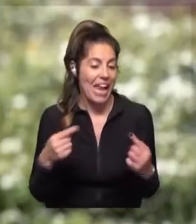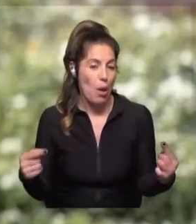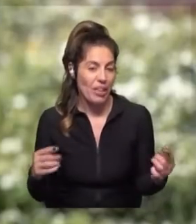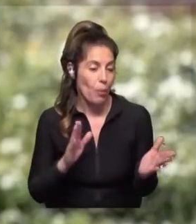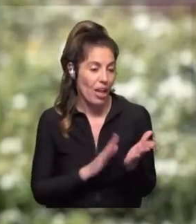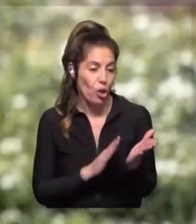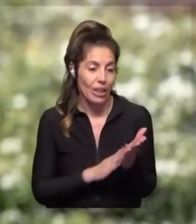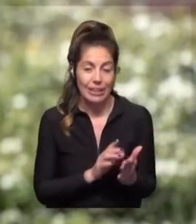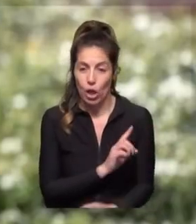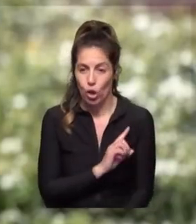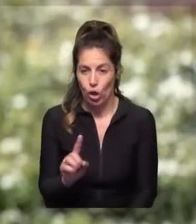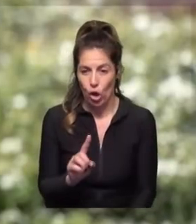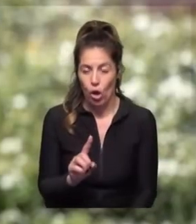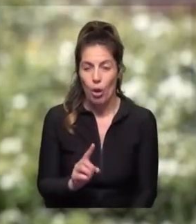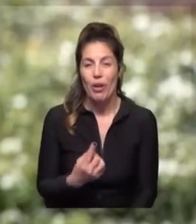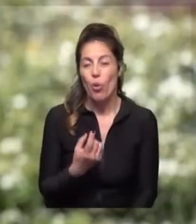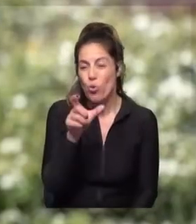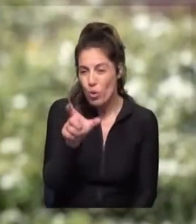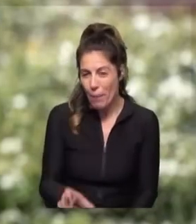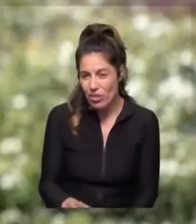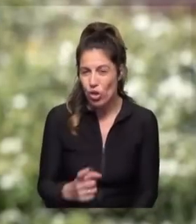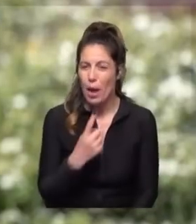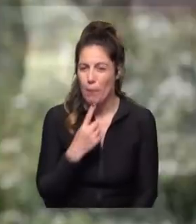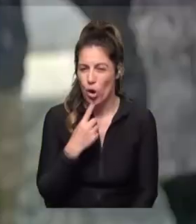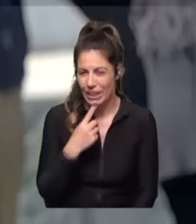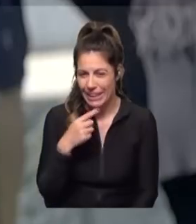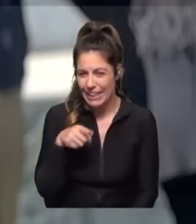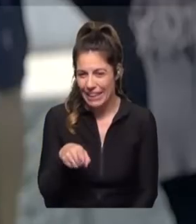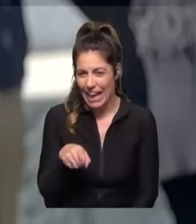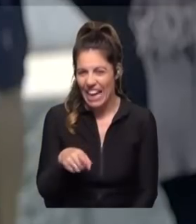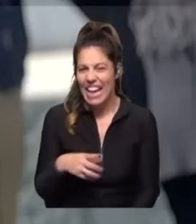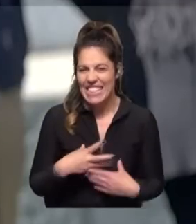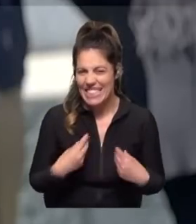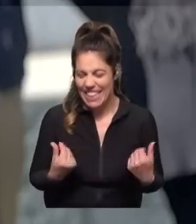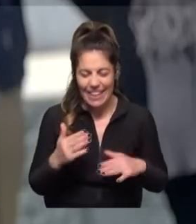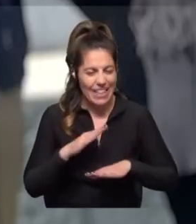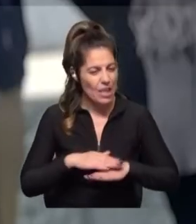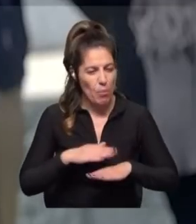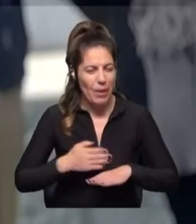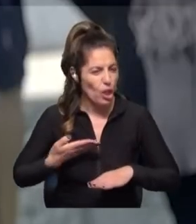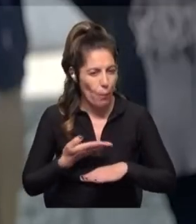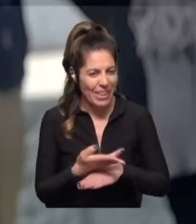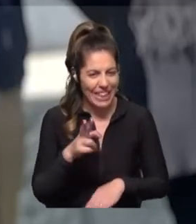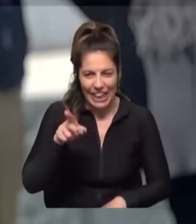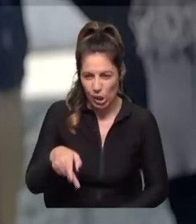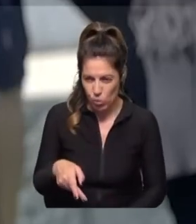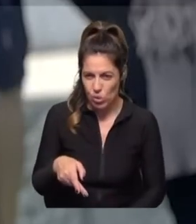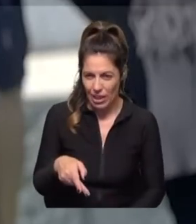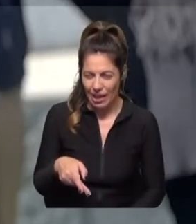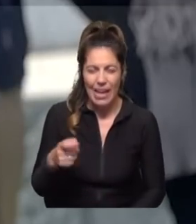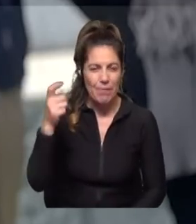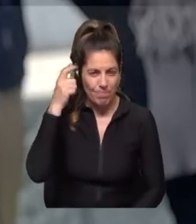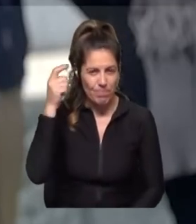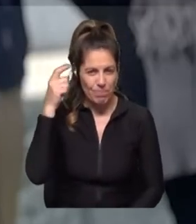constatarlos pero cuando un actor político como alvis siente que es el momento de pedir renunciar y